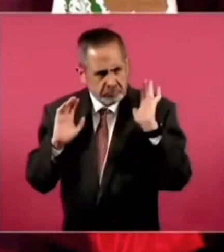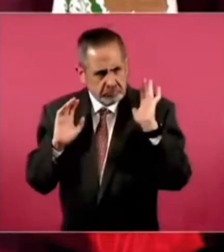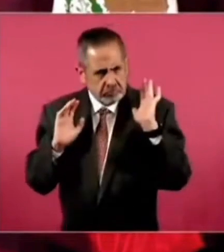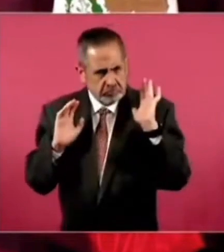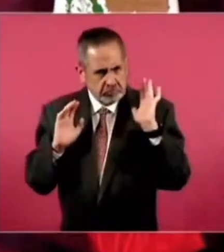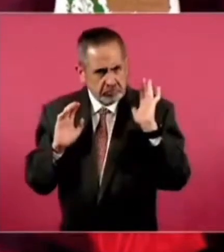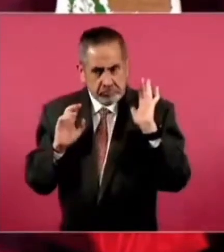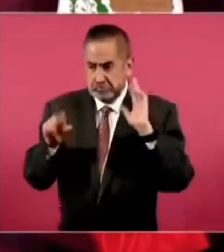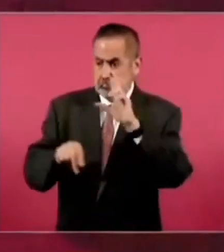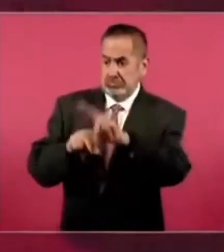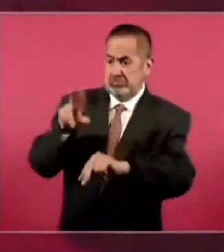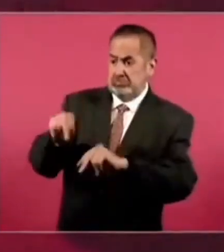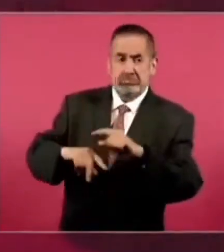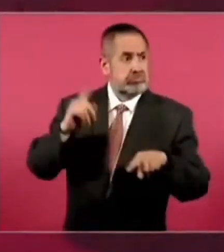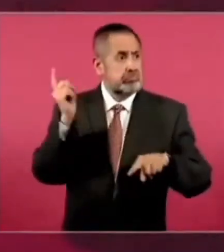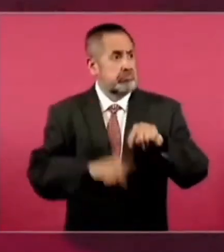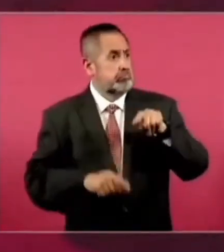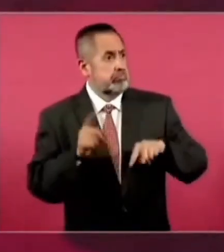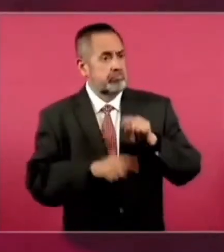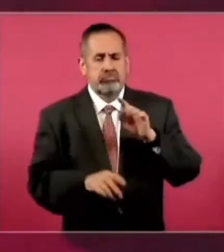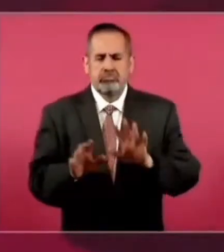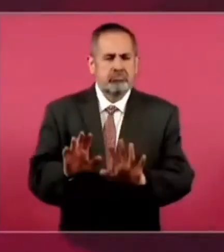No estamos en contra de eso.